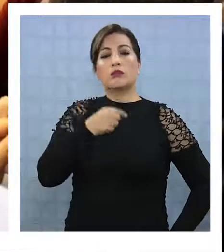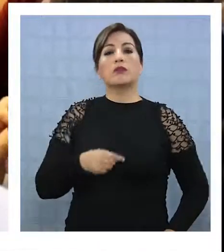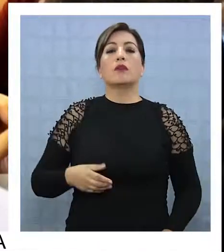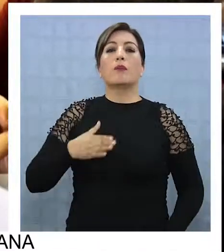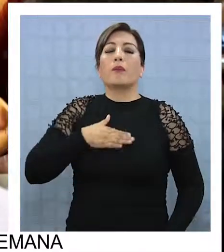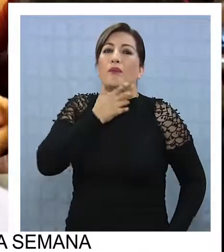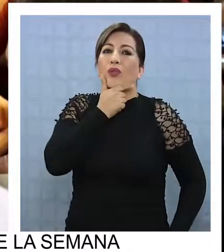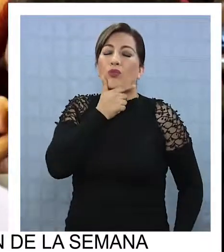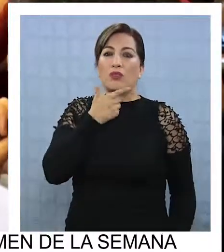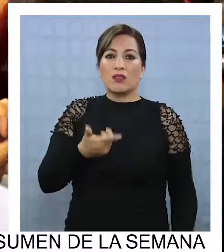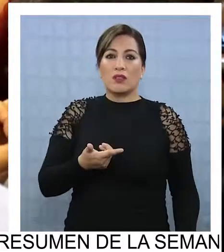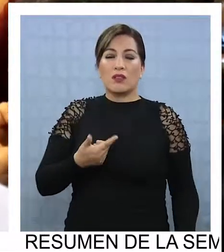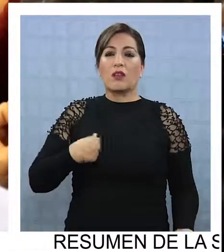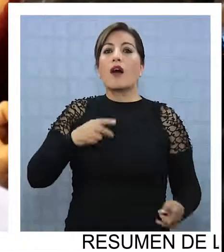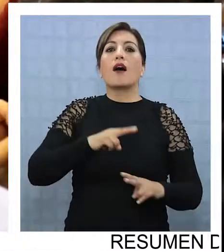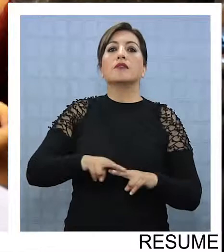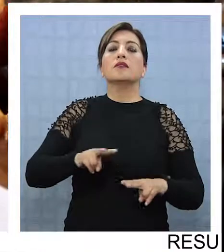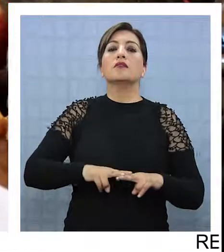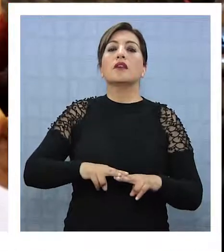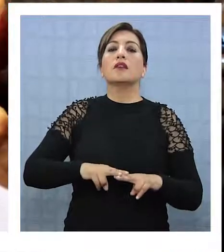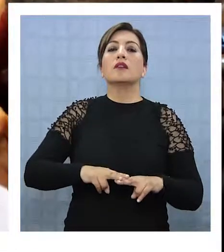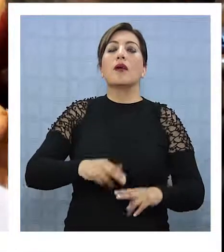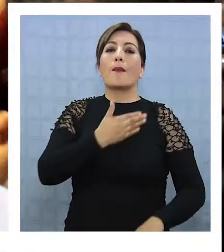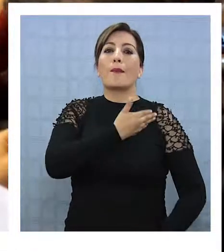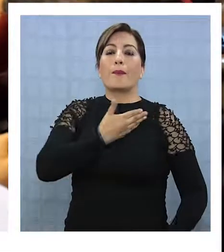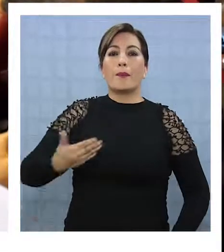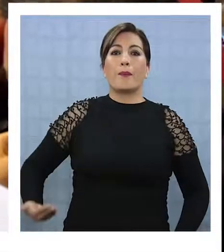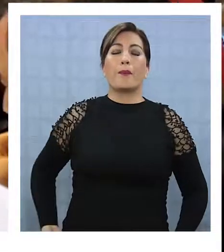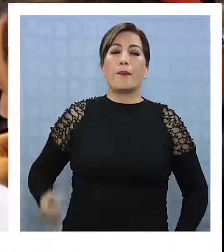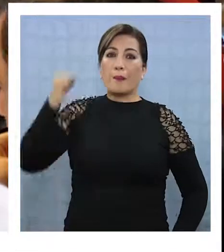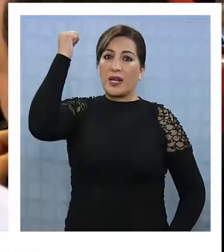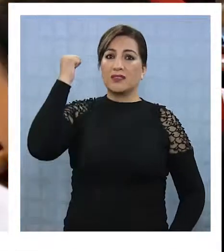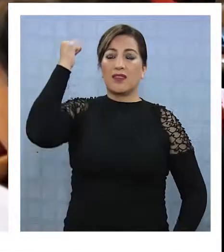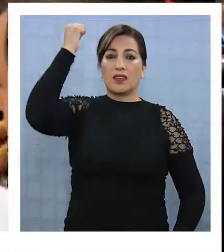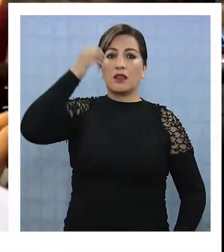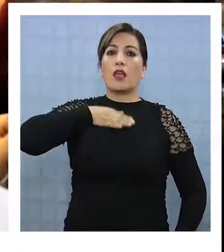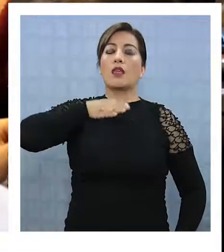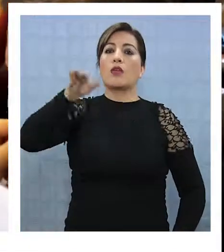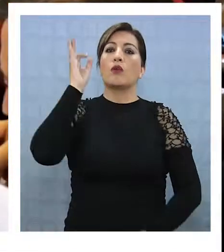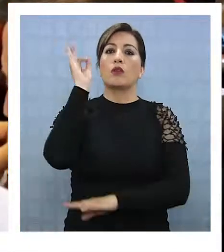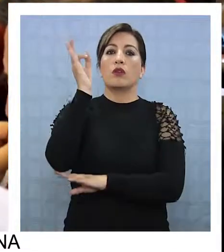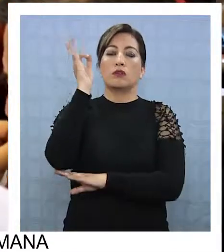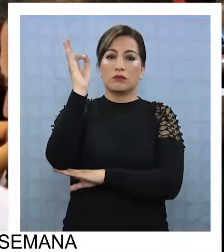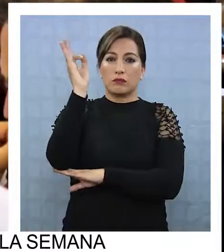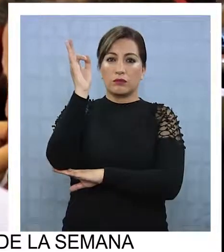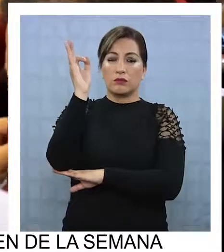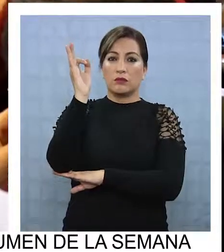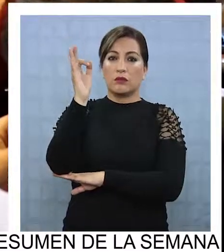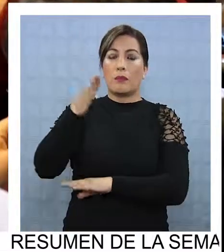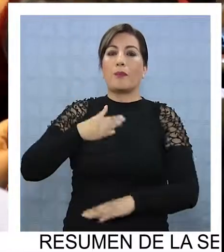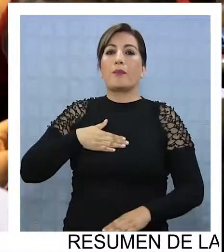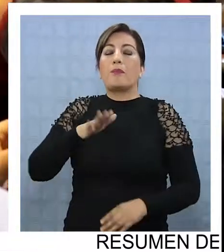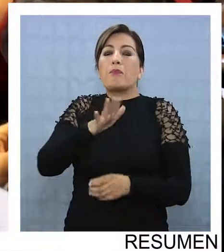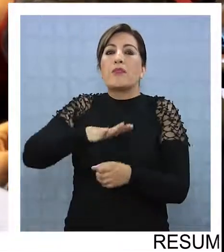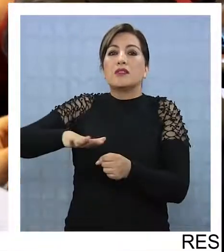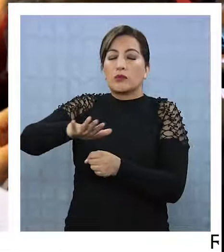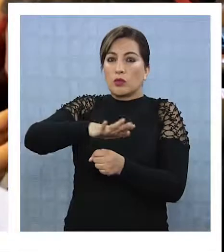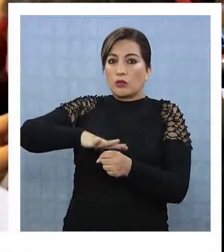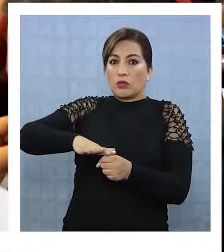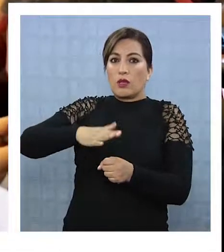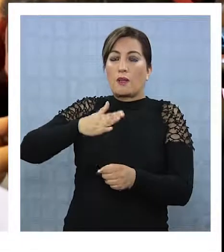mía es llegar a la presidencia para exponerle el caso al señor Piñera